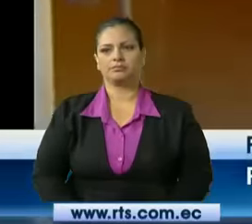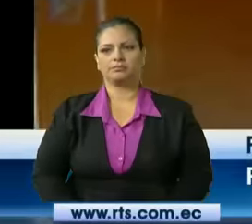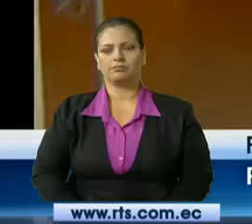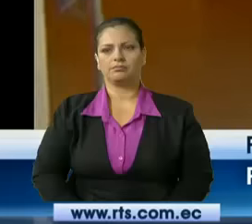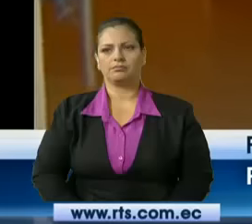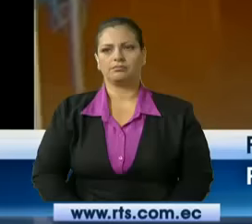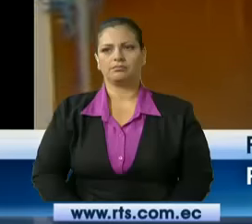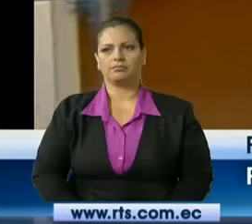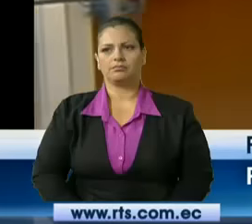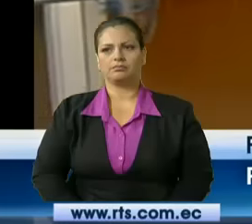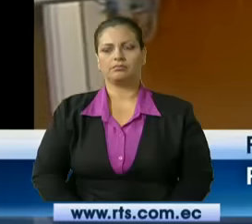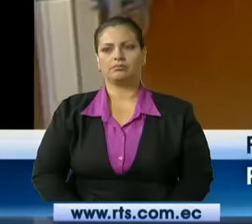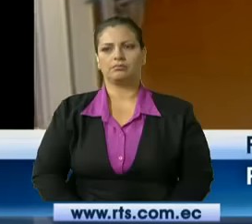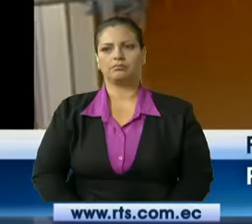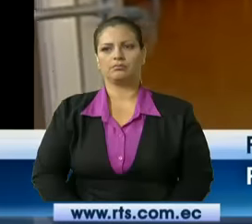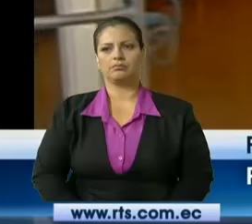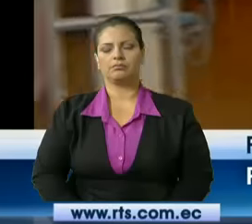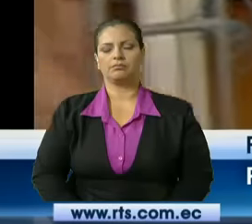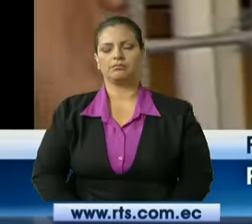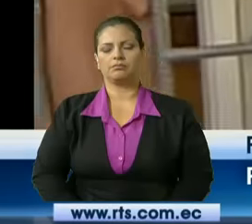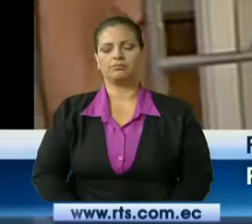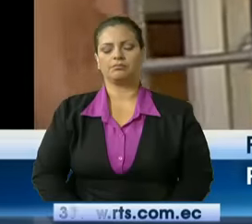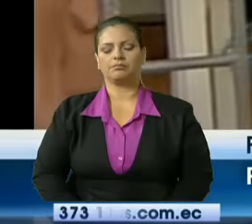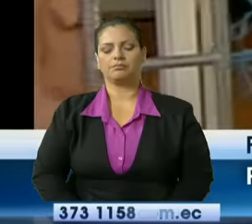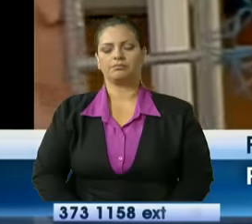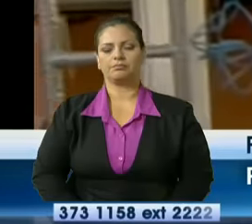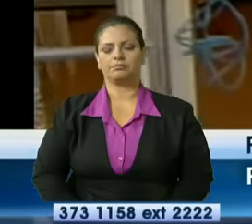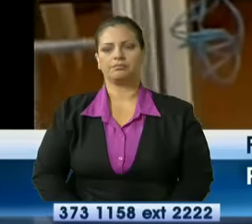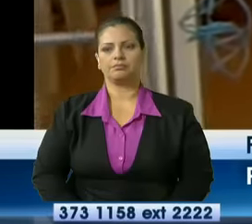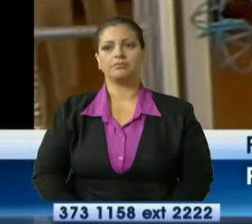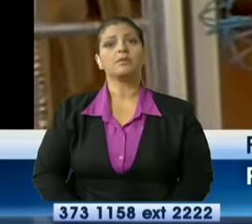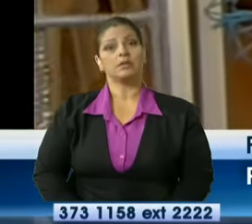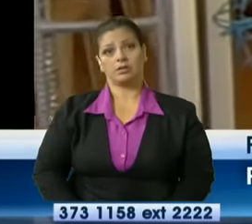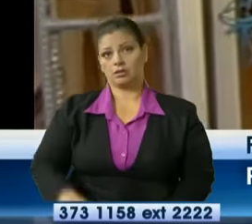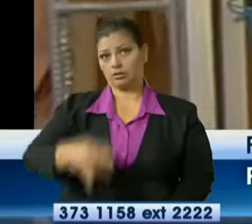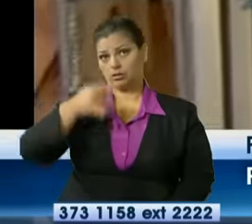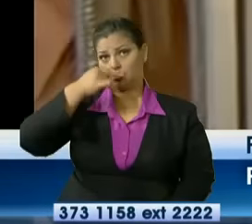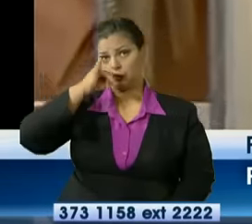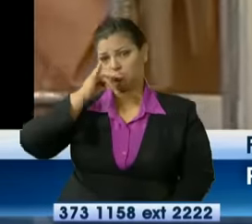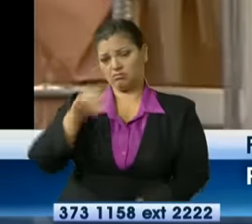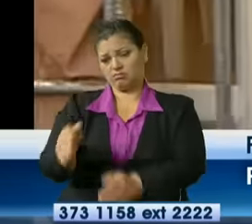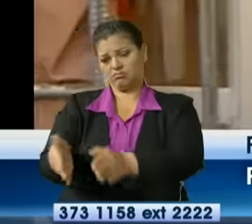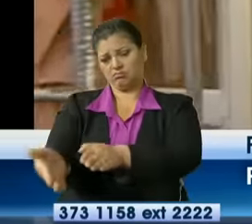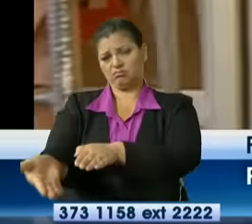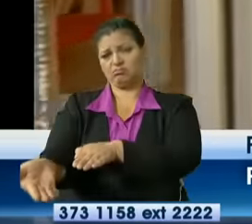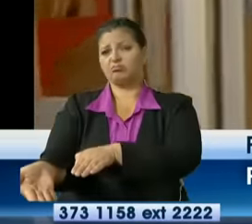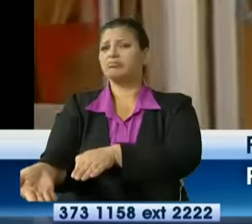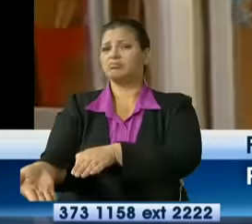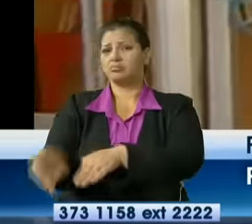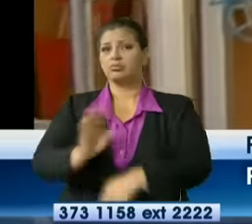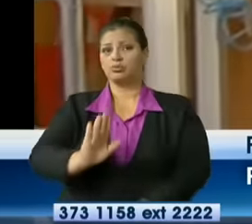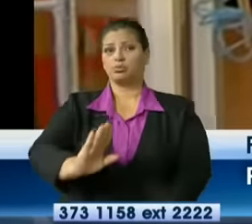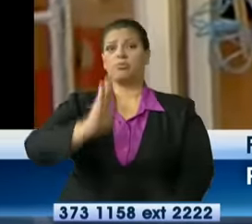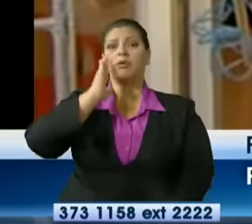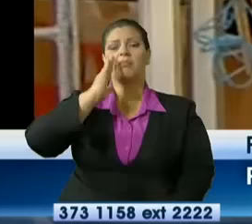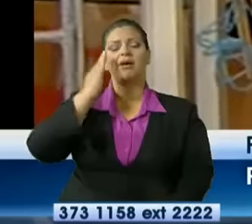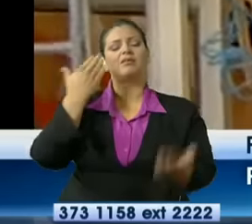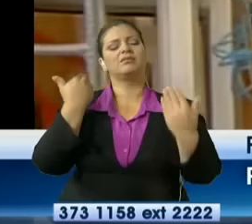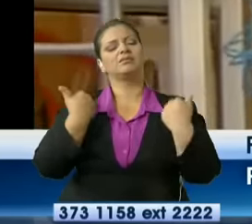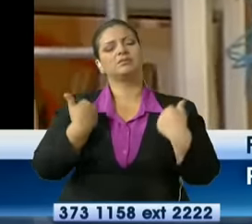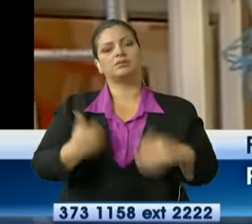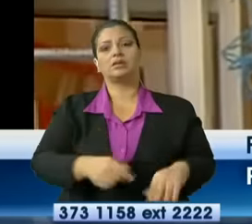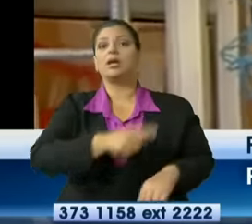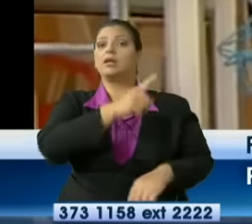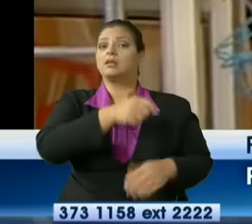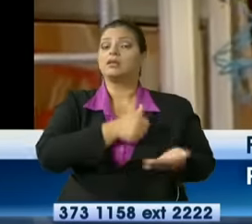también los familiares cercanos, la madre, está recibiendo también ayuda psicológica de parte del Ministerio de Salud Pública,